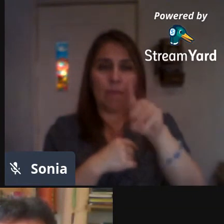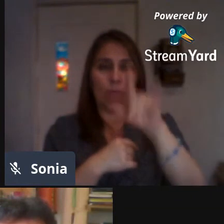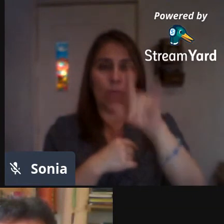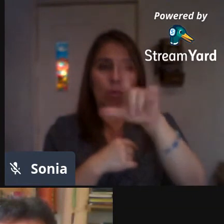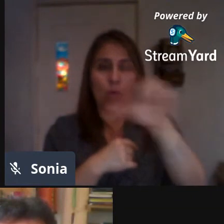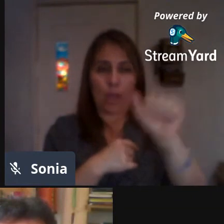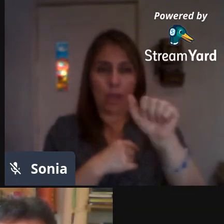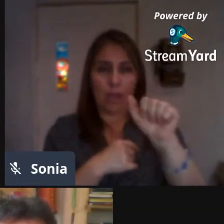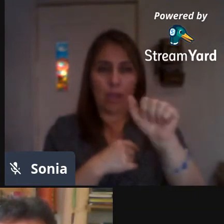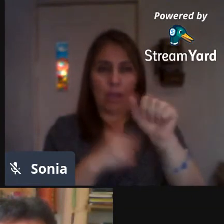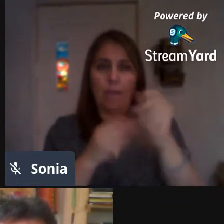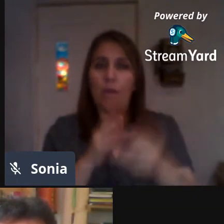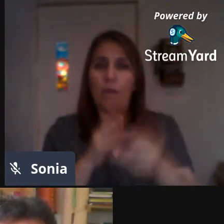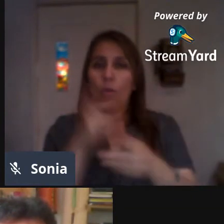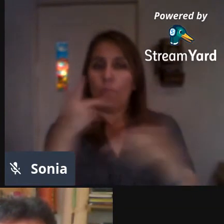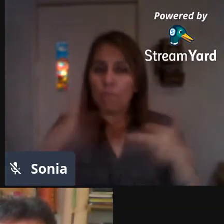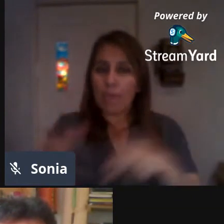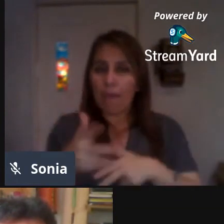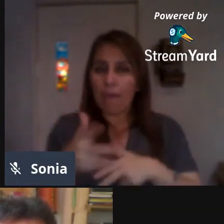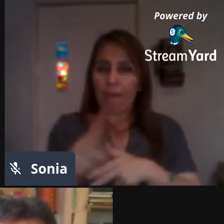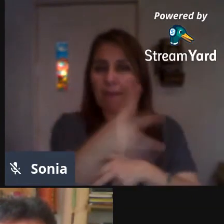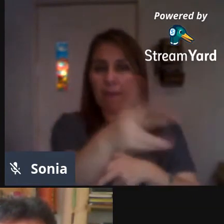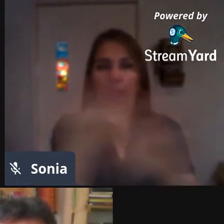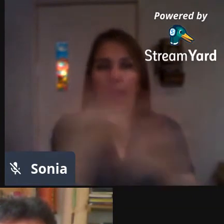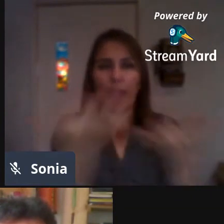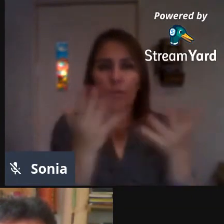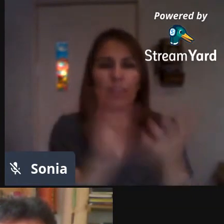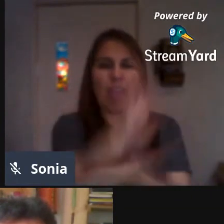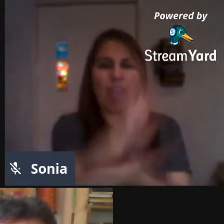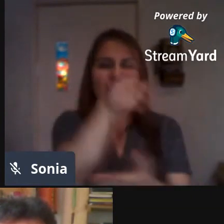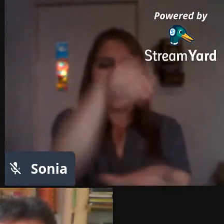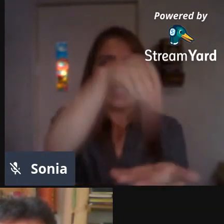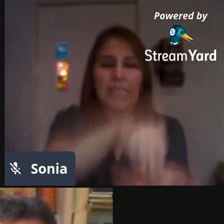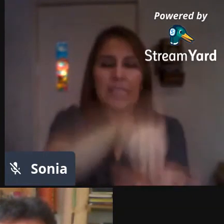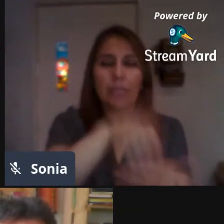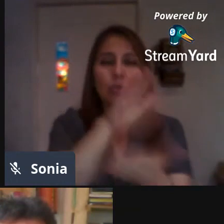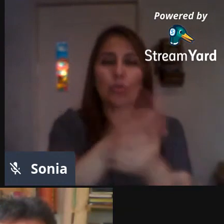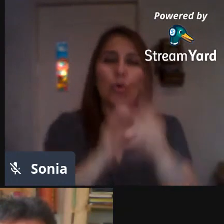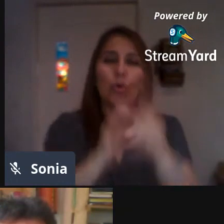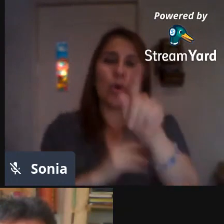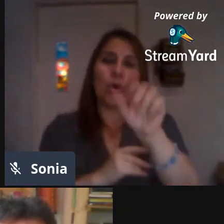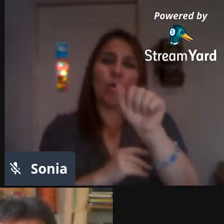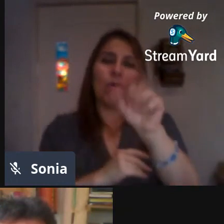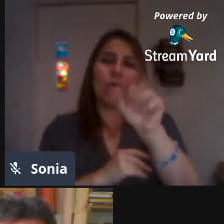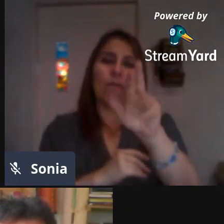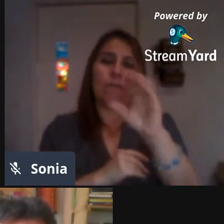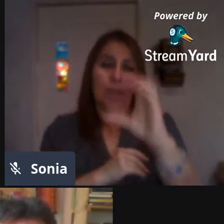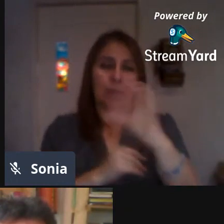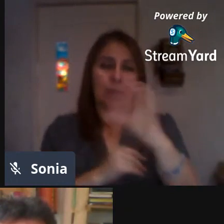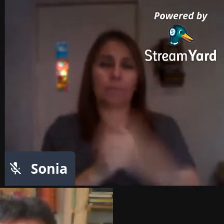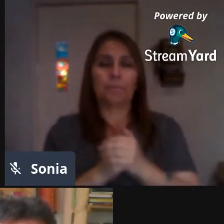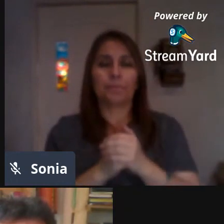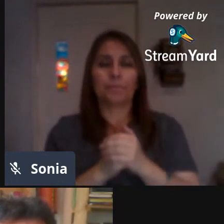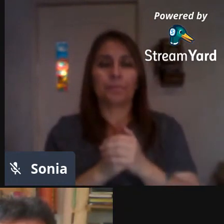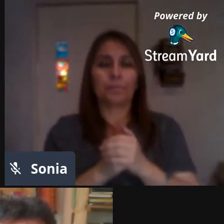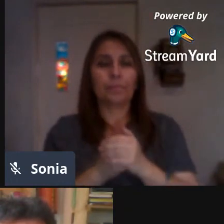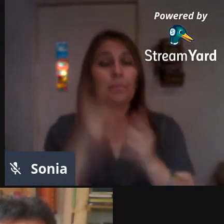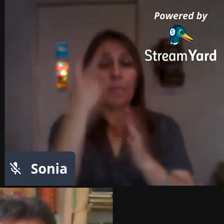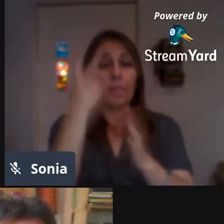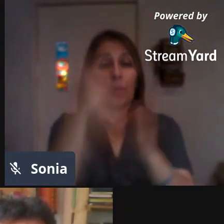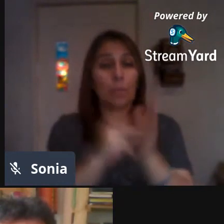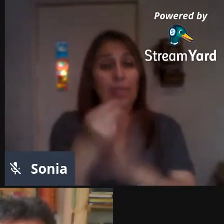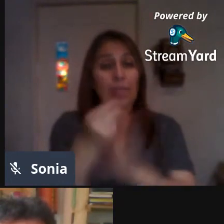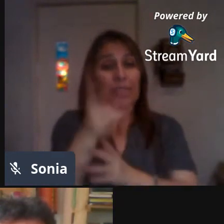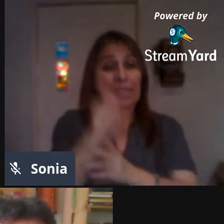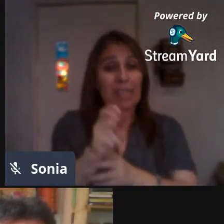recomendación que hace que yo no sé si ustedes recuerdan que en 2016 ser espectadores o más o